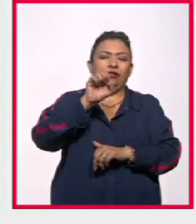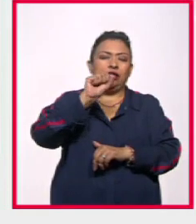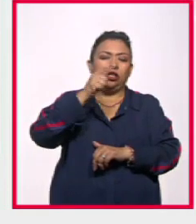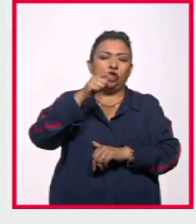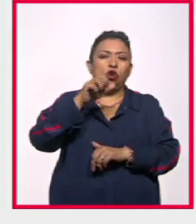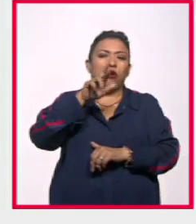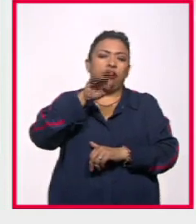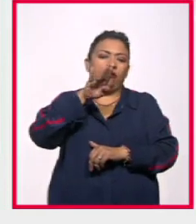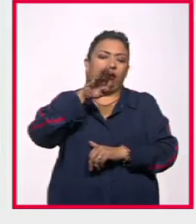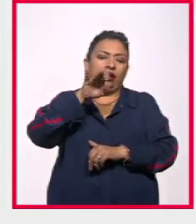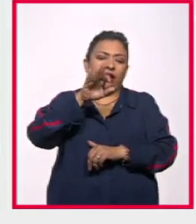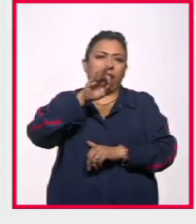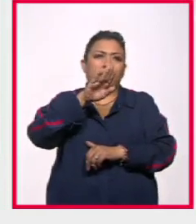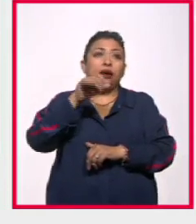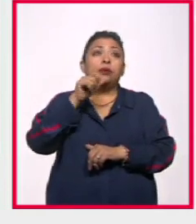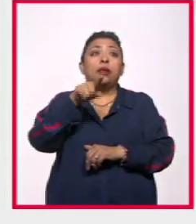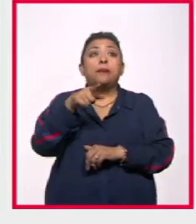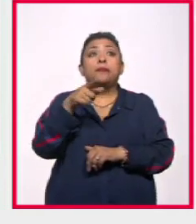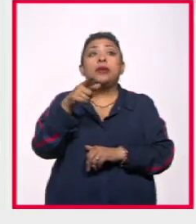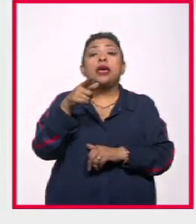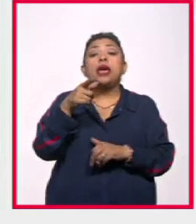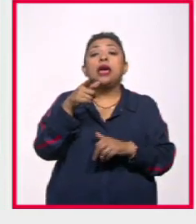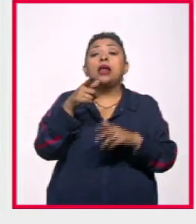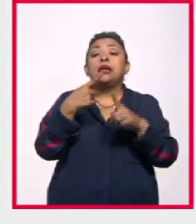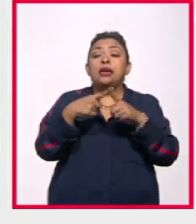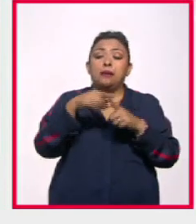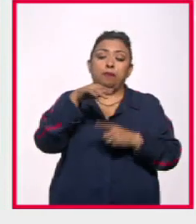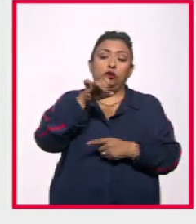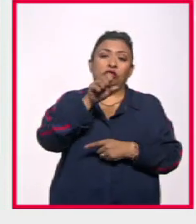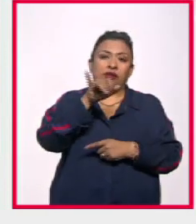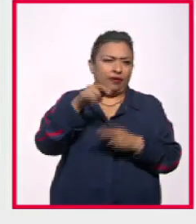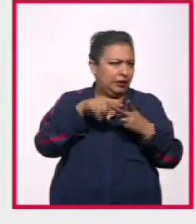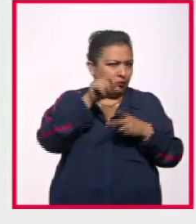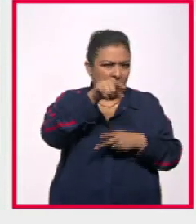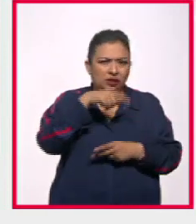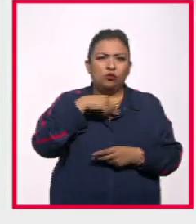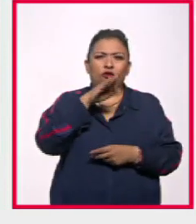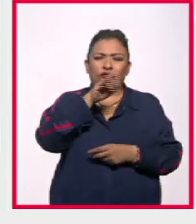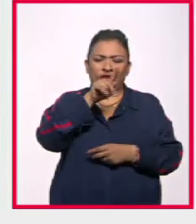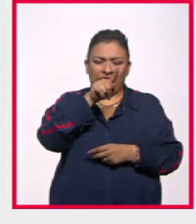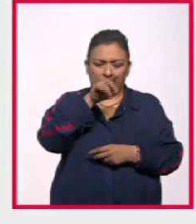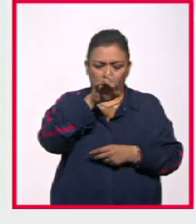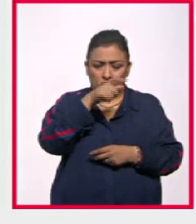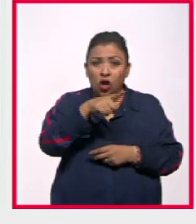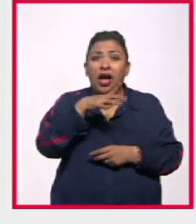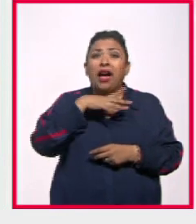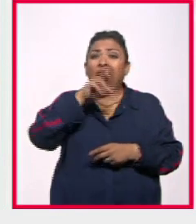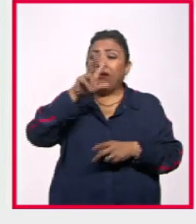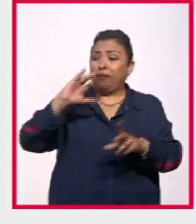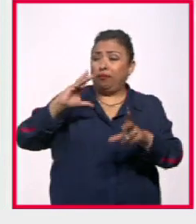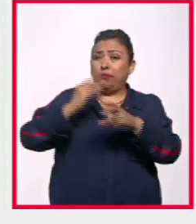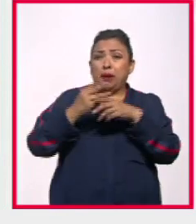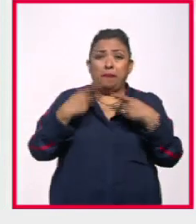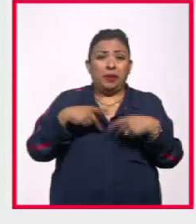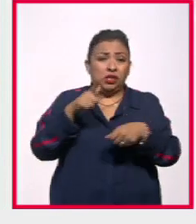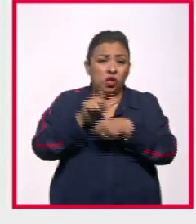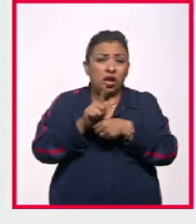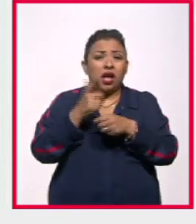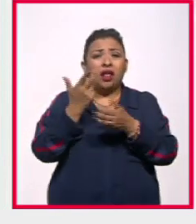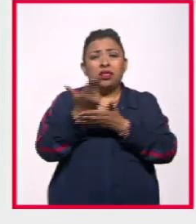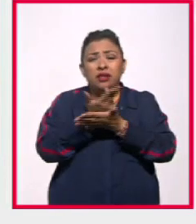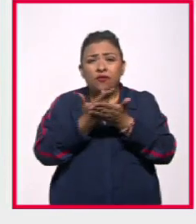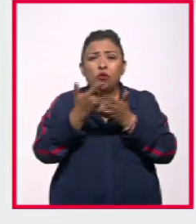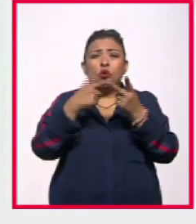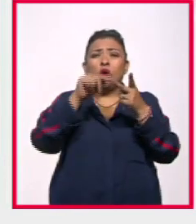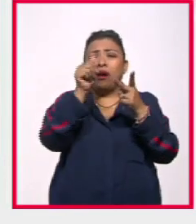La colección, desde luego, de Monsiváis, pero también el propio Fisgón, el propio Rafael Barajas, tiene una colección personal de grabados, de